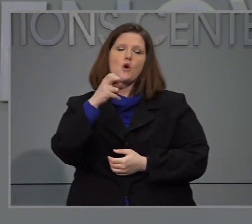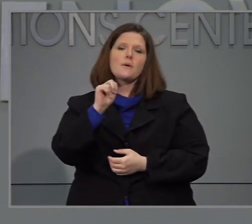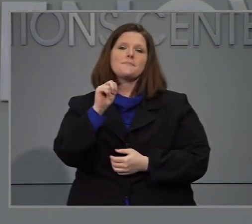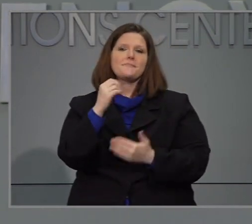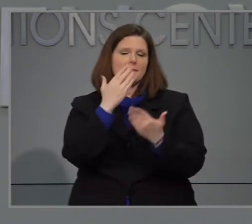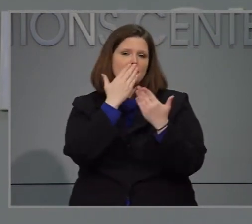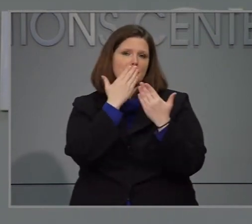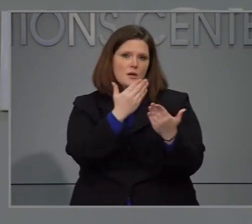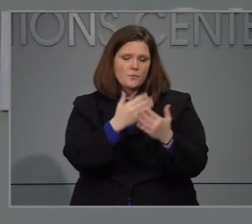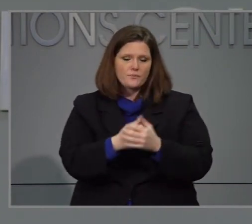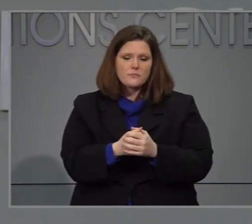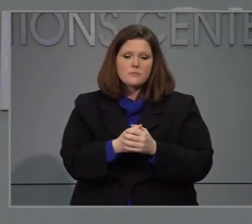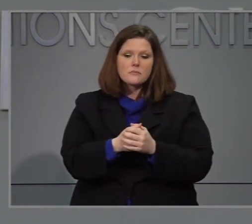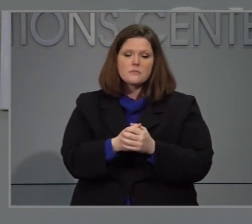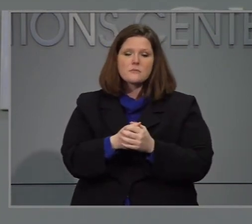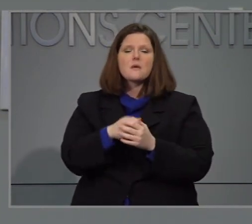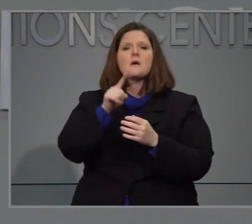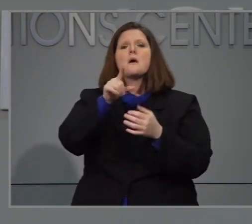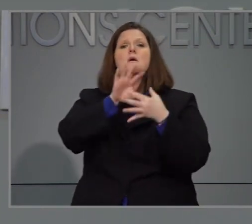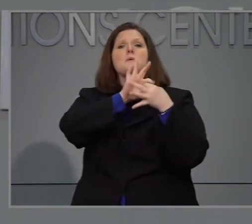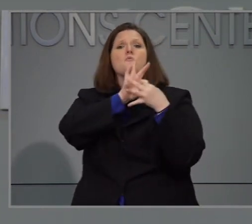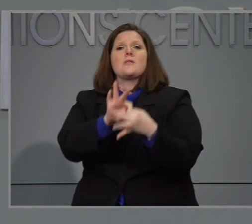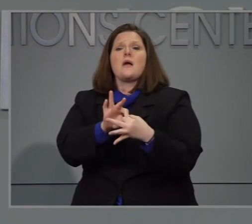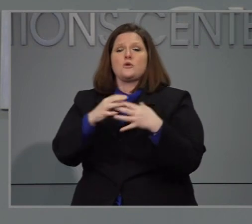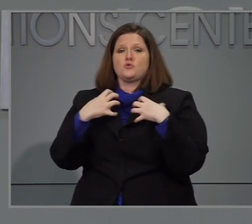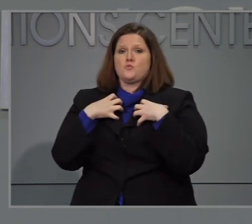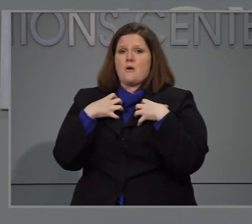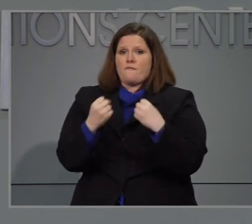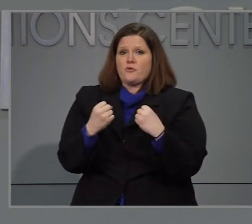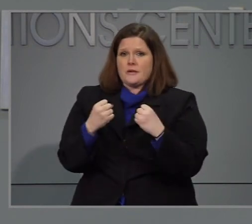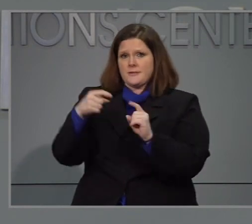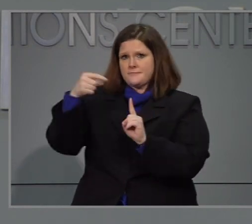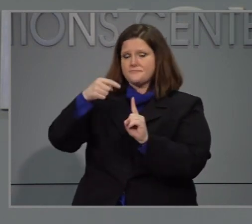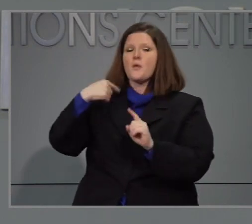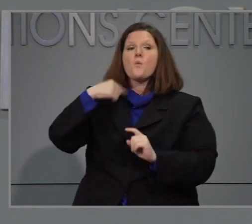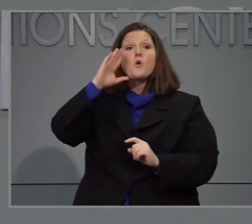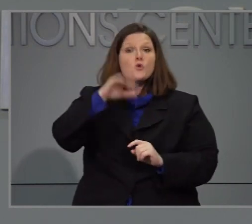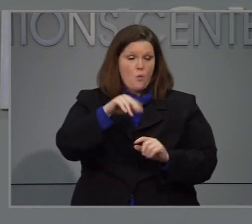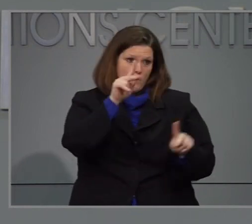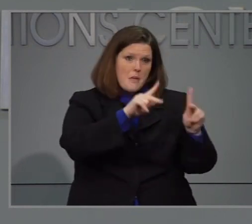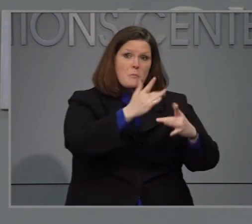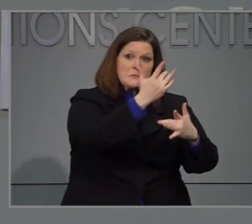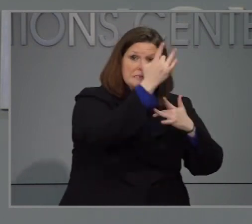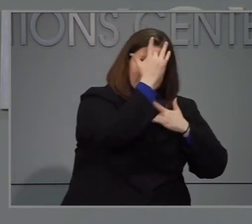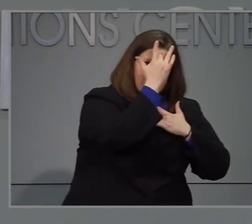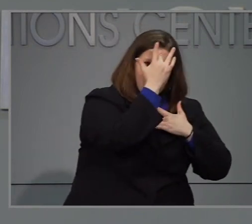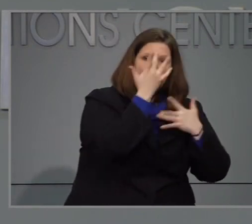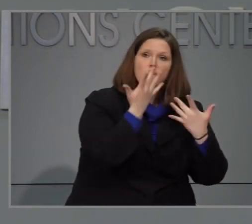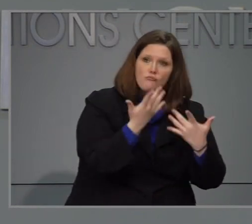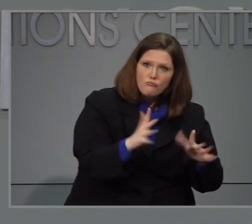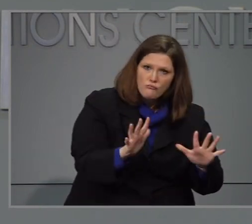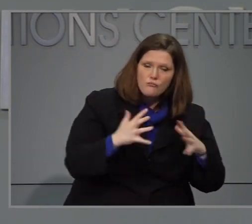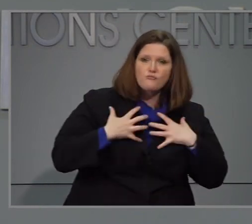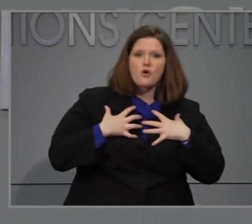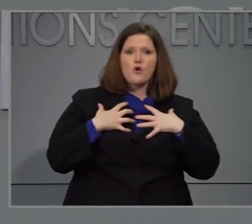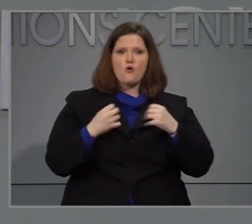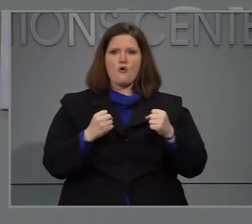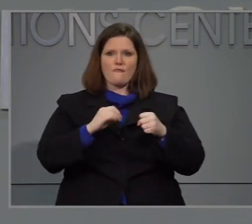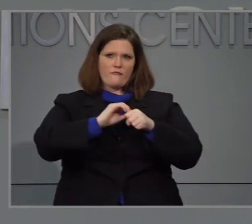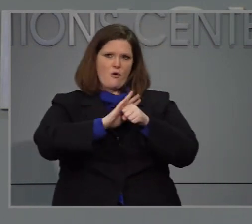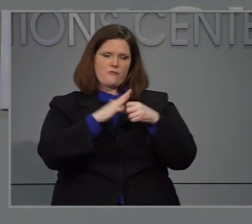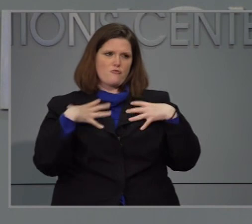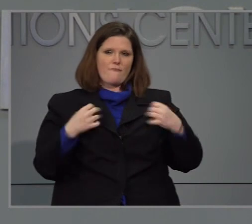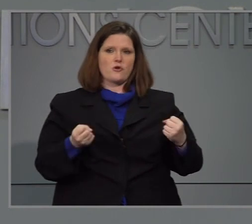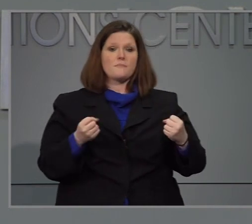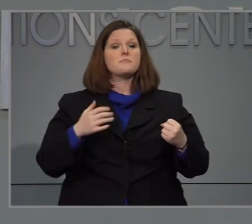Gracias. Y en cuanto al tema de recuperación, sabemos que las personas se están recuperando de COVID-19. Tengo miembros de